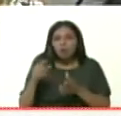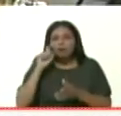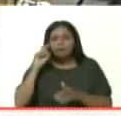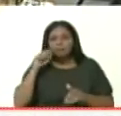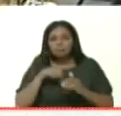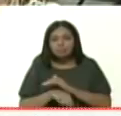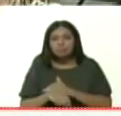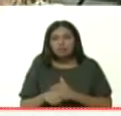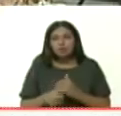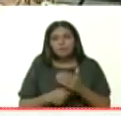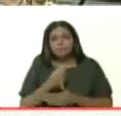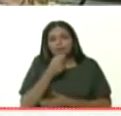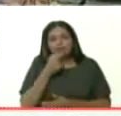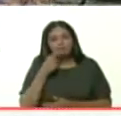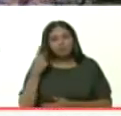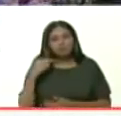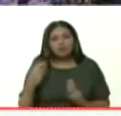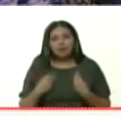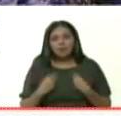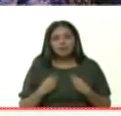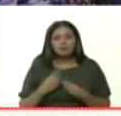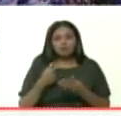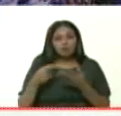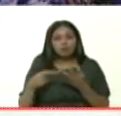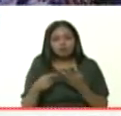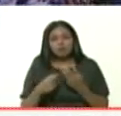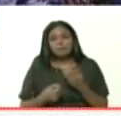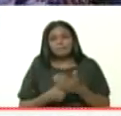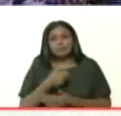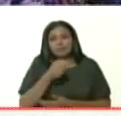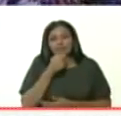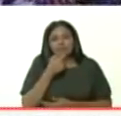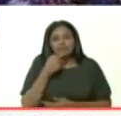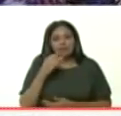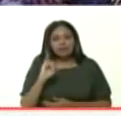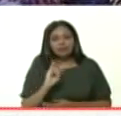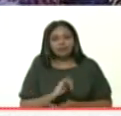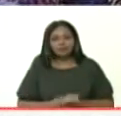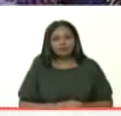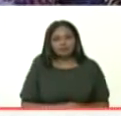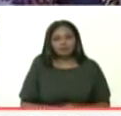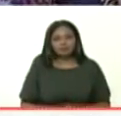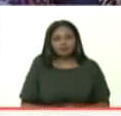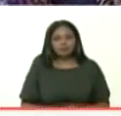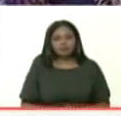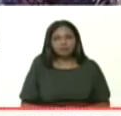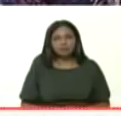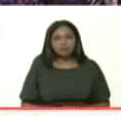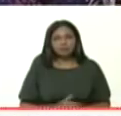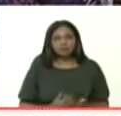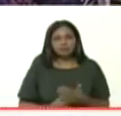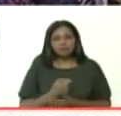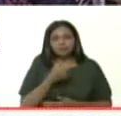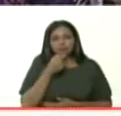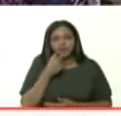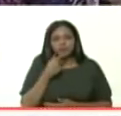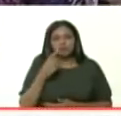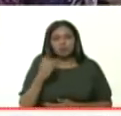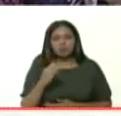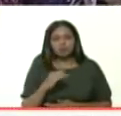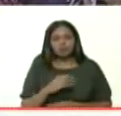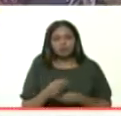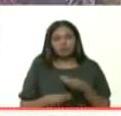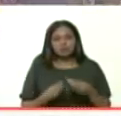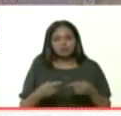Es lo más bello que tiene la vida. ¿Qué otra cosa más bella que hay? ¿Qué otra cosa más bella puede haber que